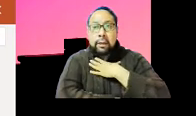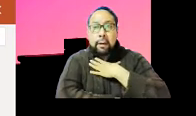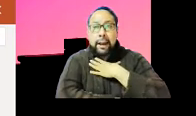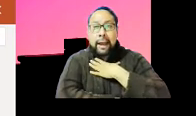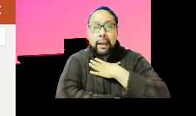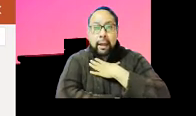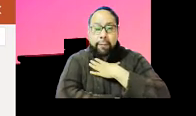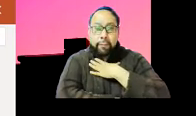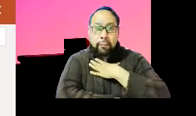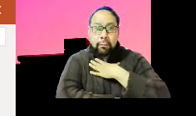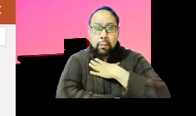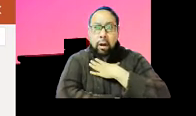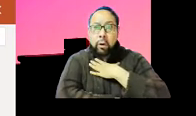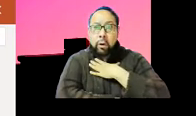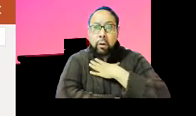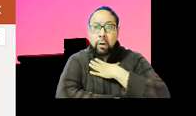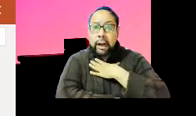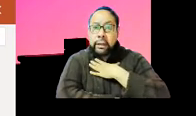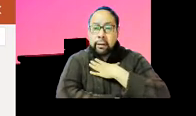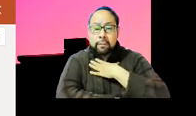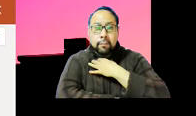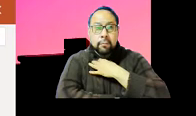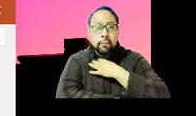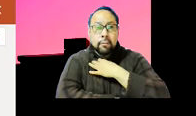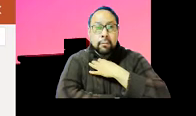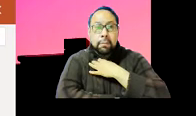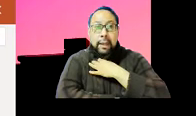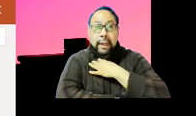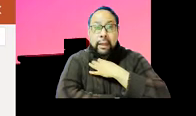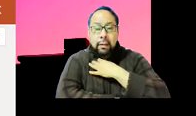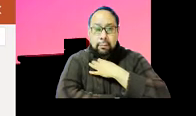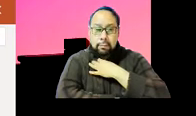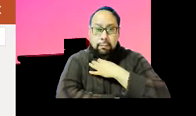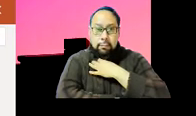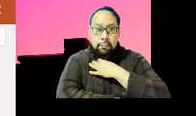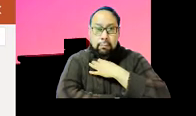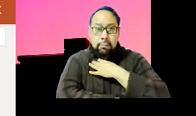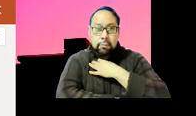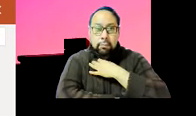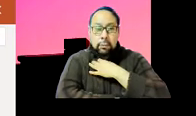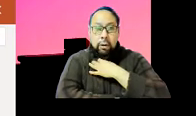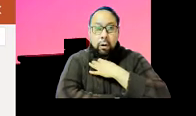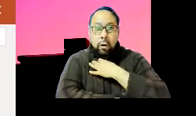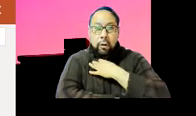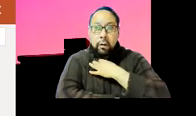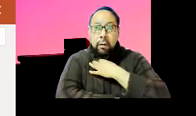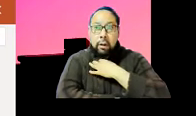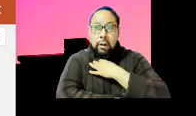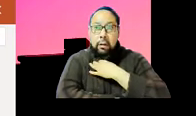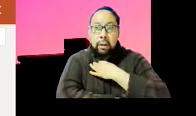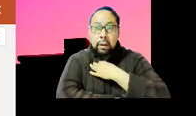una camisa blanca, a lo mejor con rayas pequeñas, de